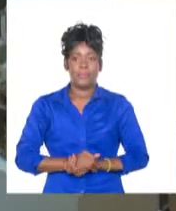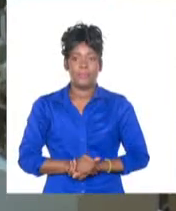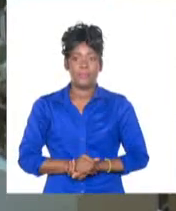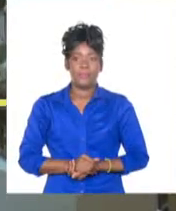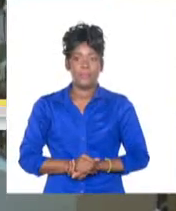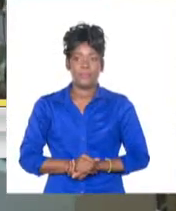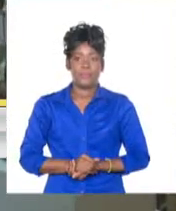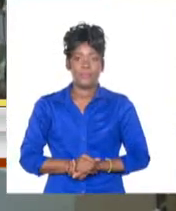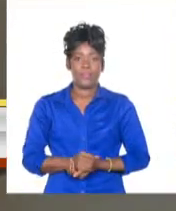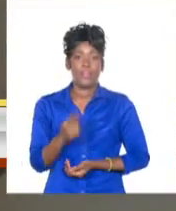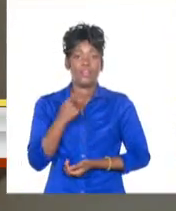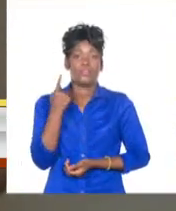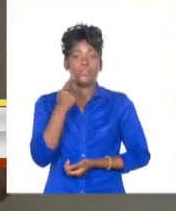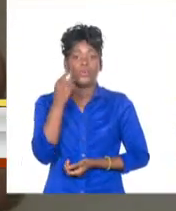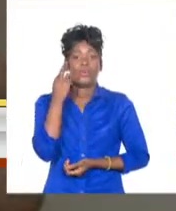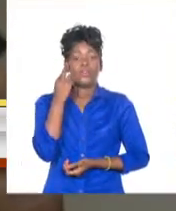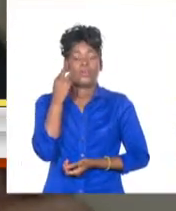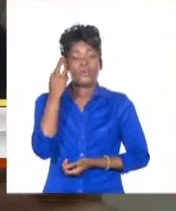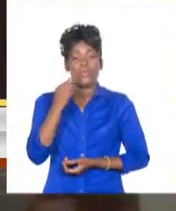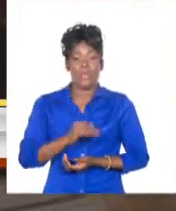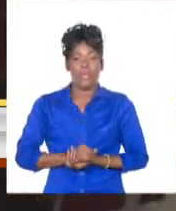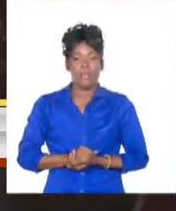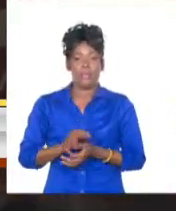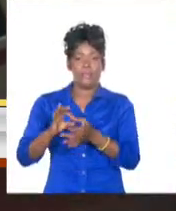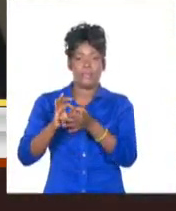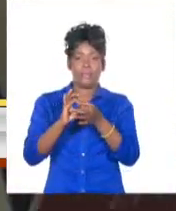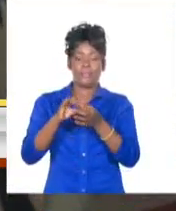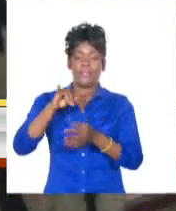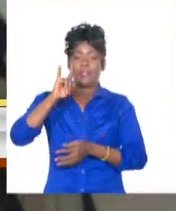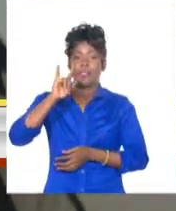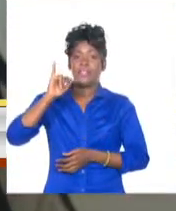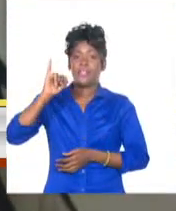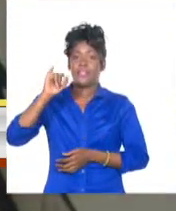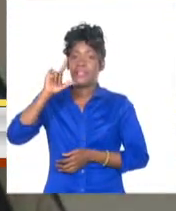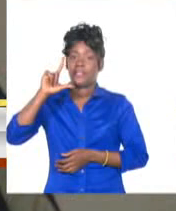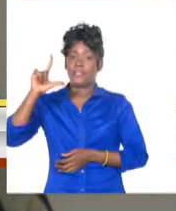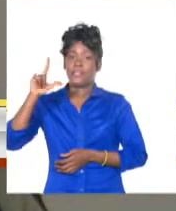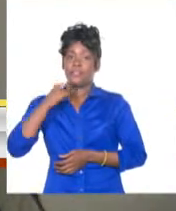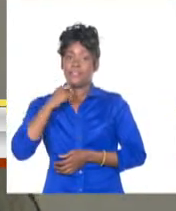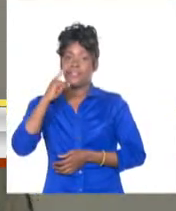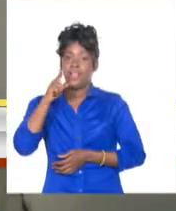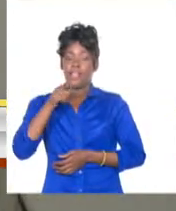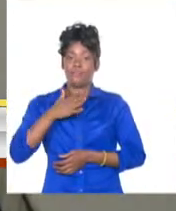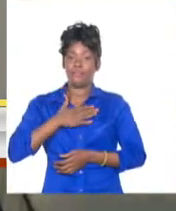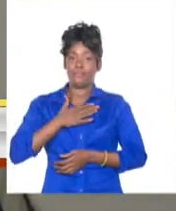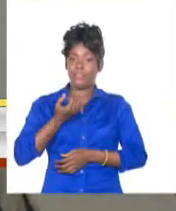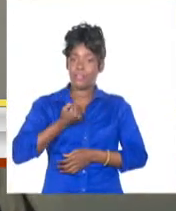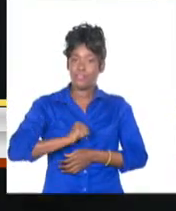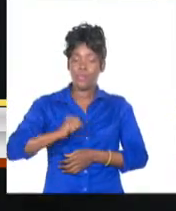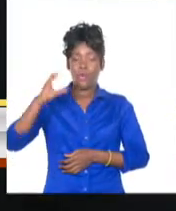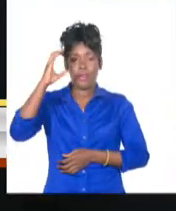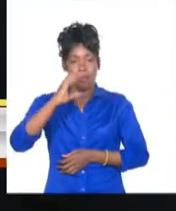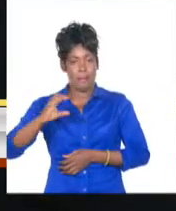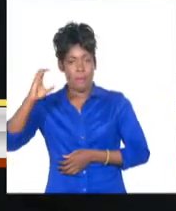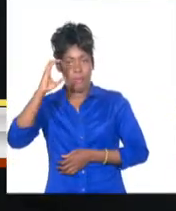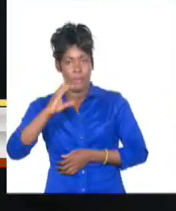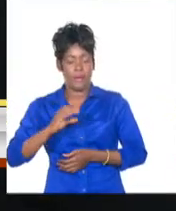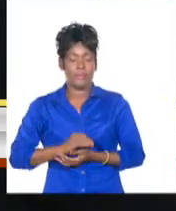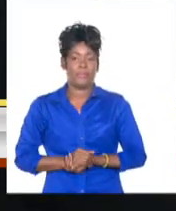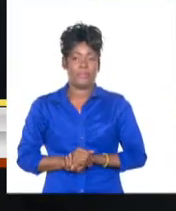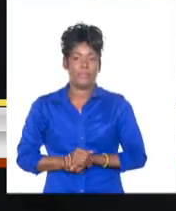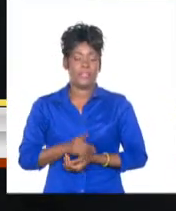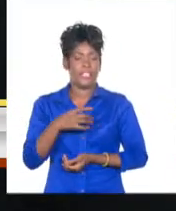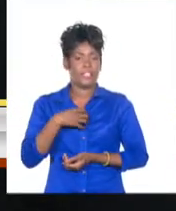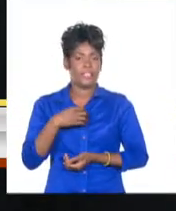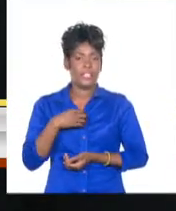Qué mejor homenaje a Nicolás Guillén que el recuerdo desde su ciudad natal, Camagüey. El Centro Provincial del Libro y la